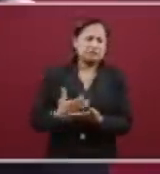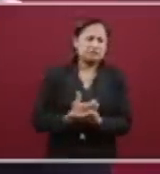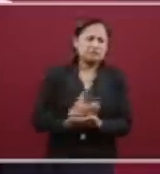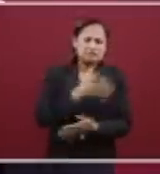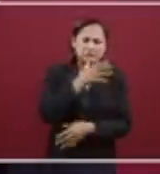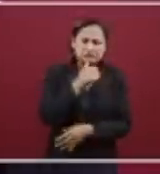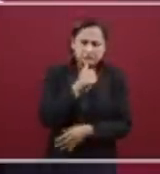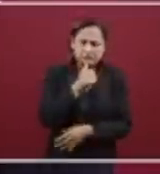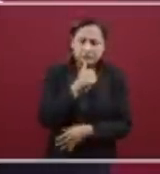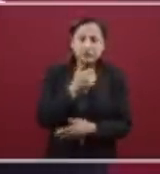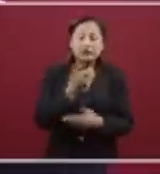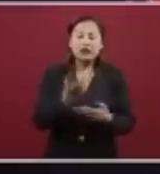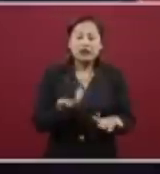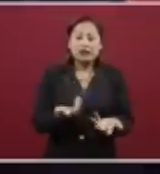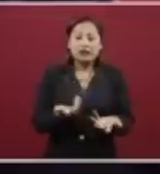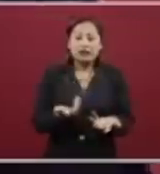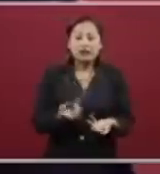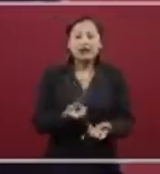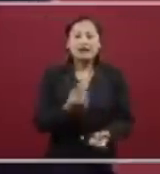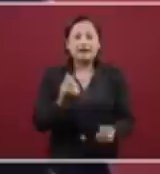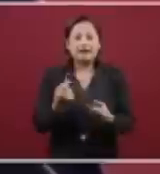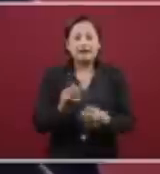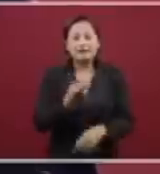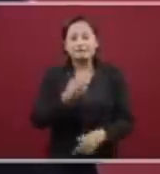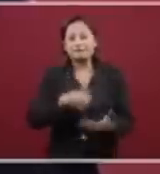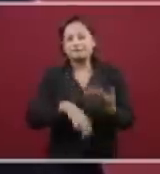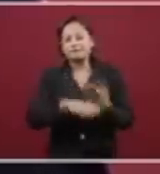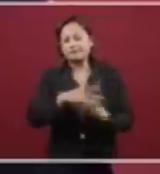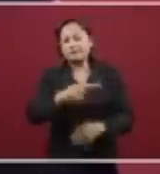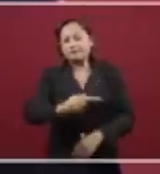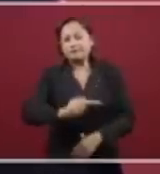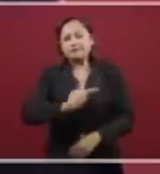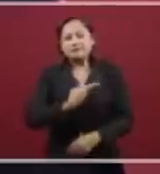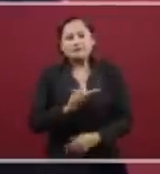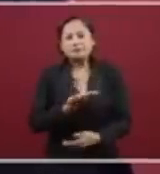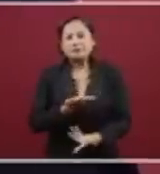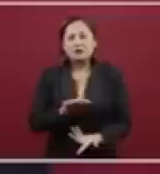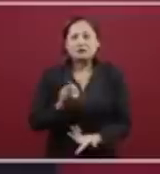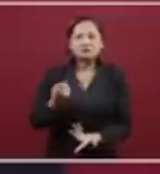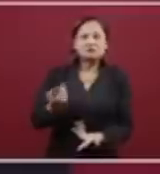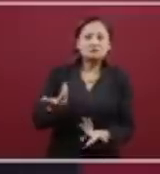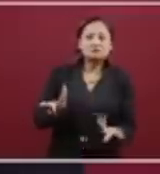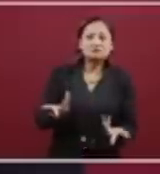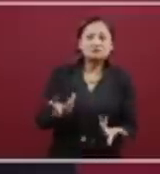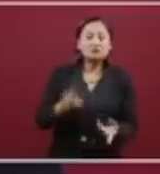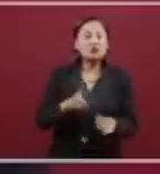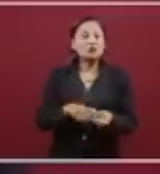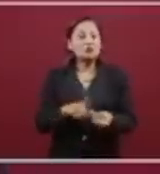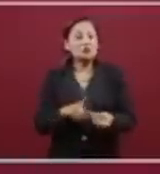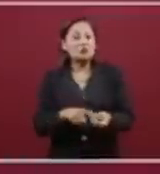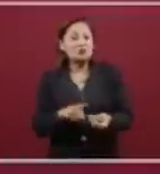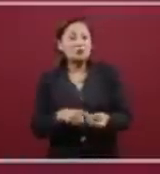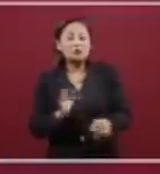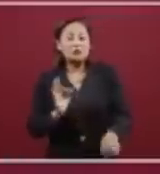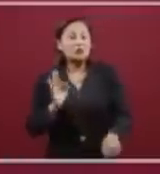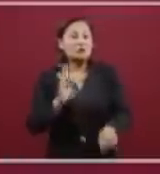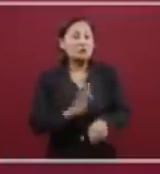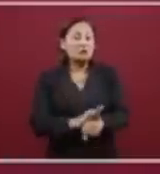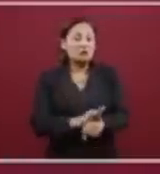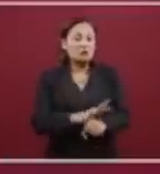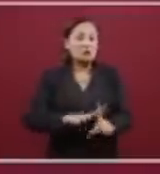van a decir y dónde está la declaratoria de impacto ambiental